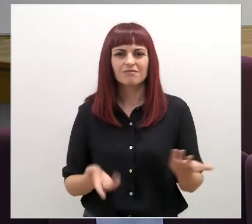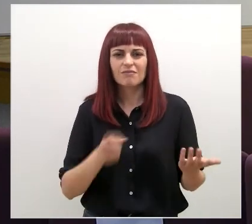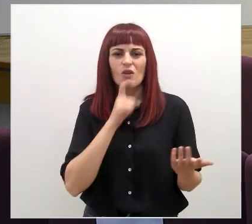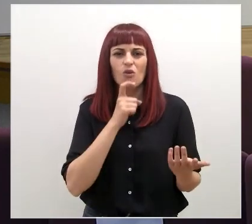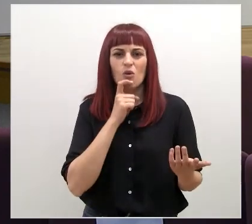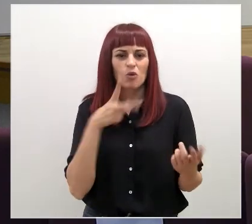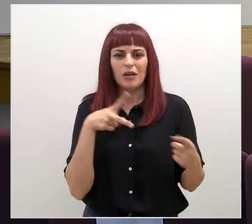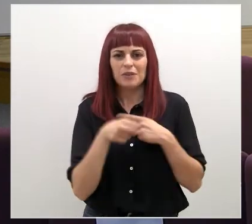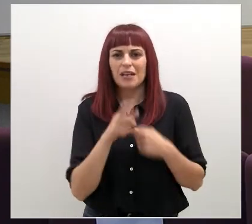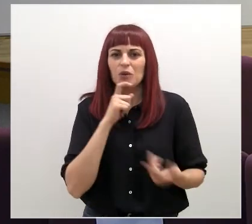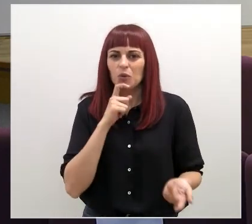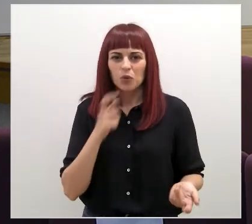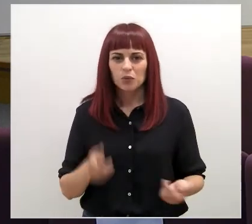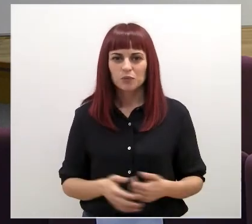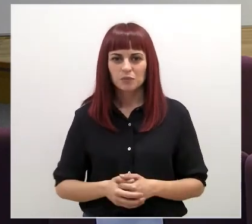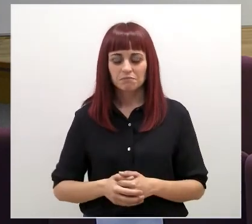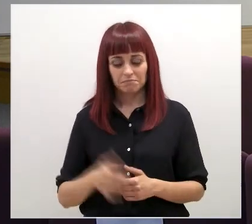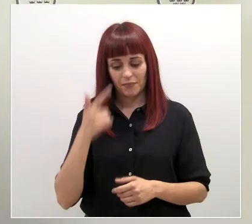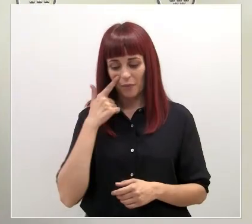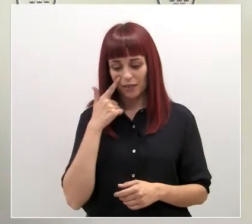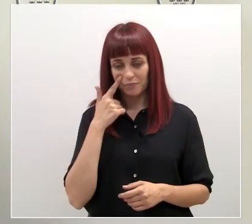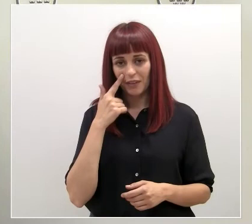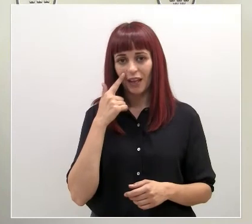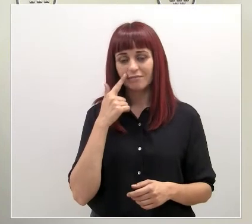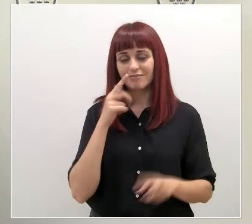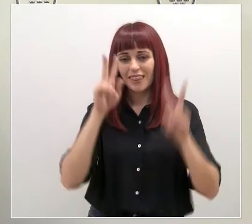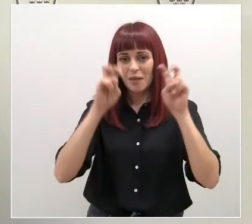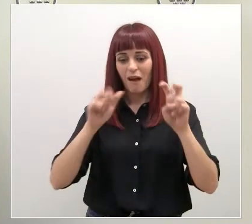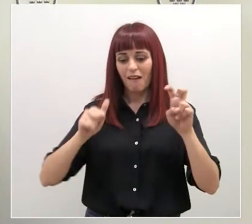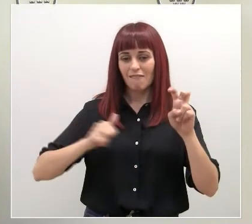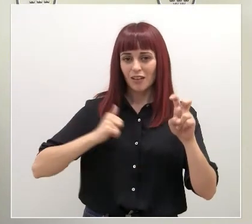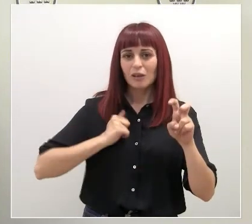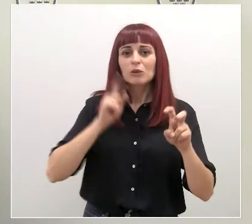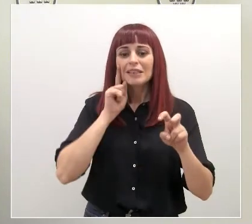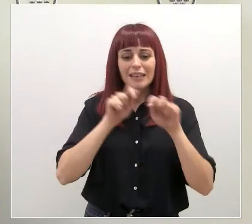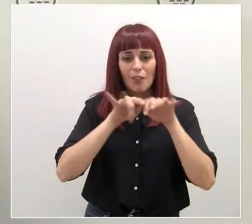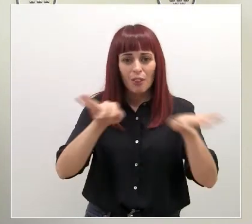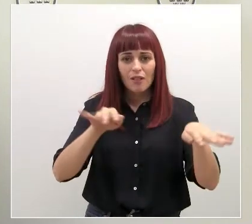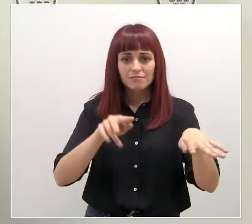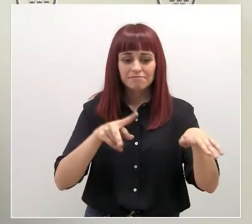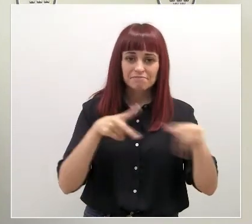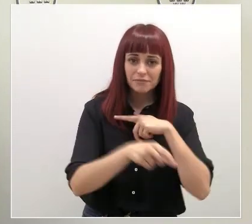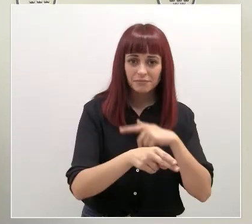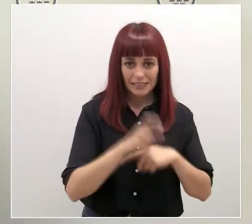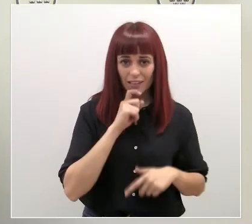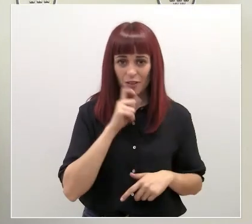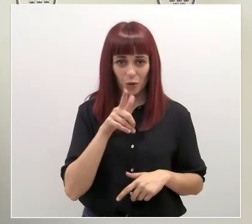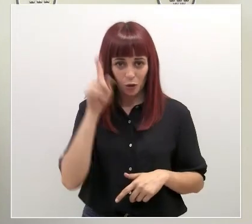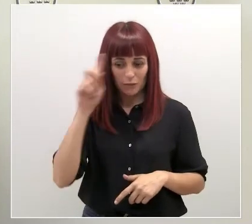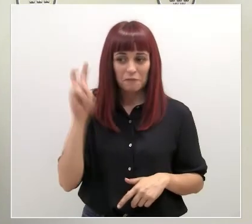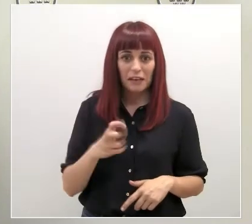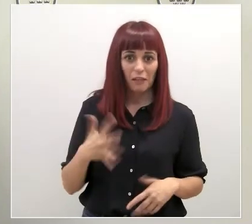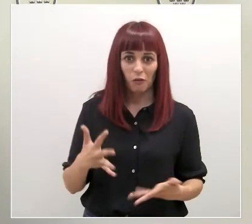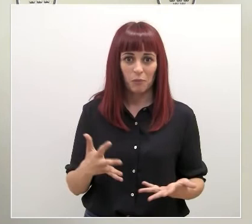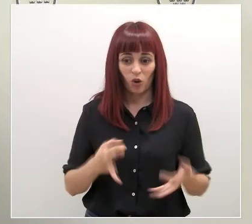puede zanjar esto? Zanjar los bulos es costoso cuando no sabes el origen, pero sí es verdad que procede pues, de